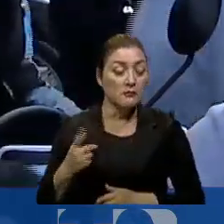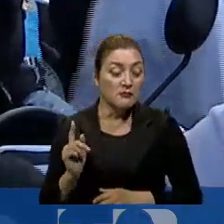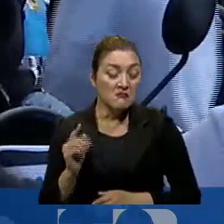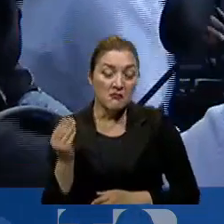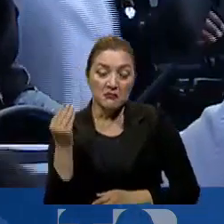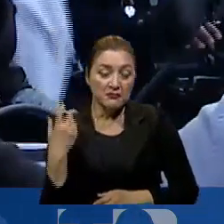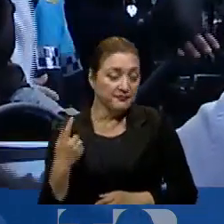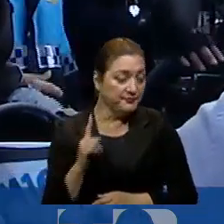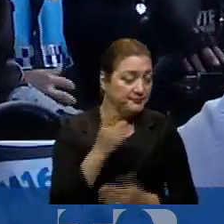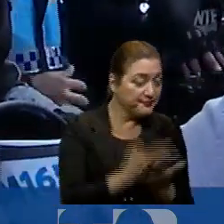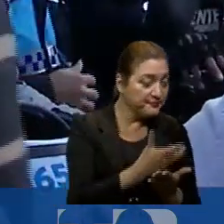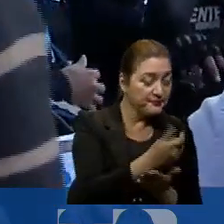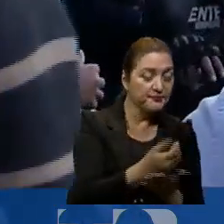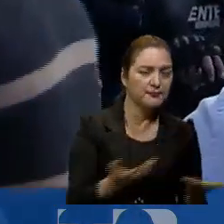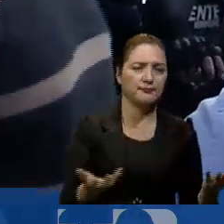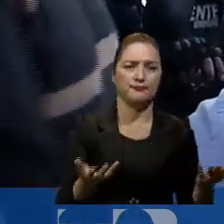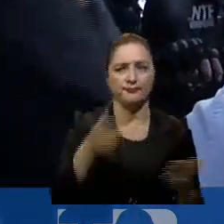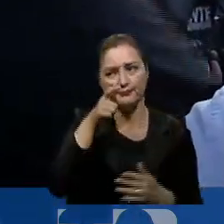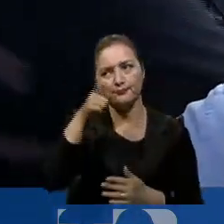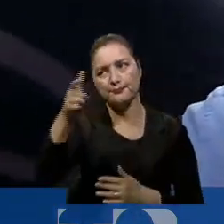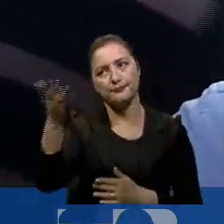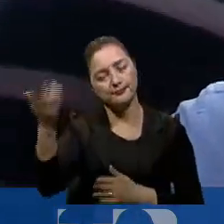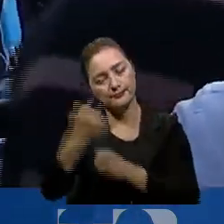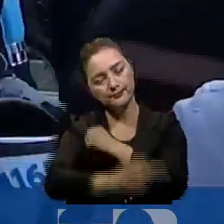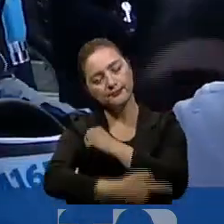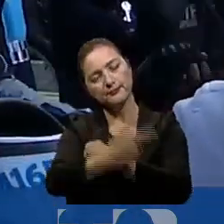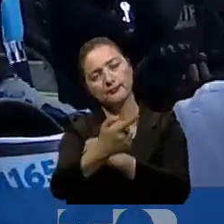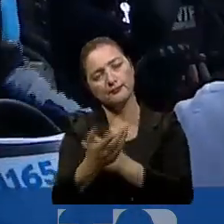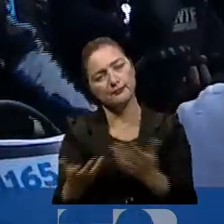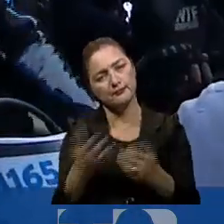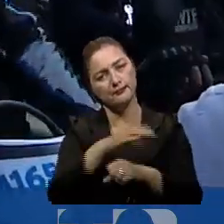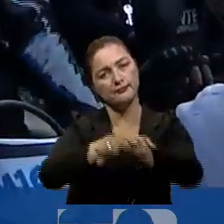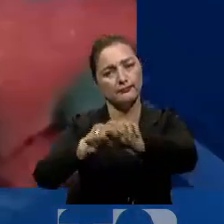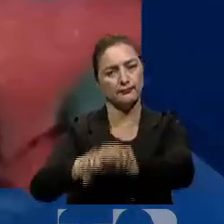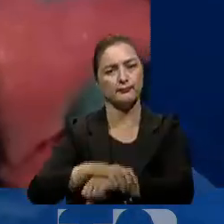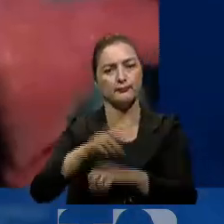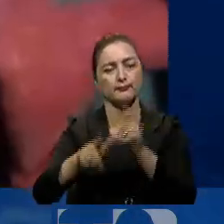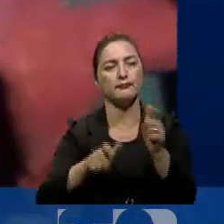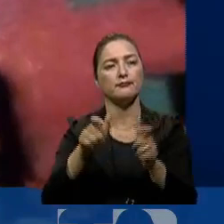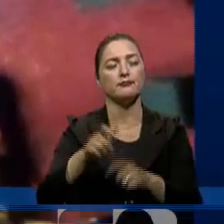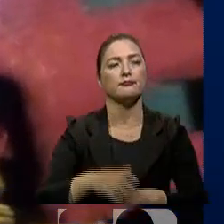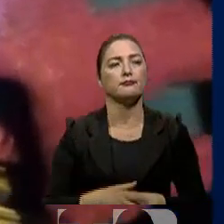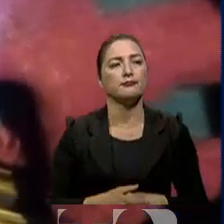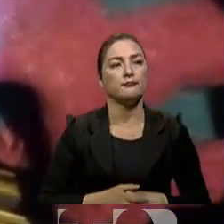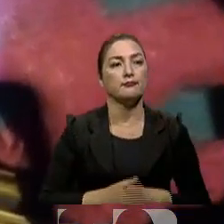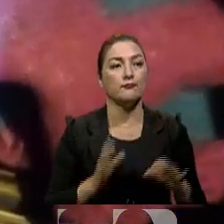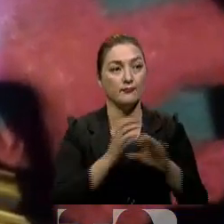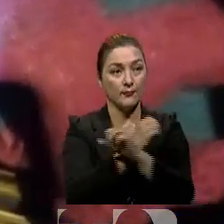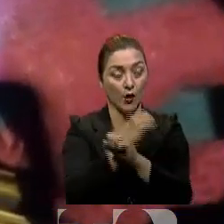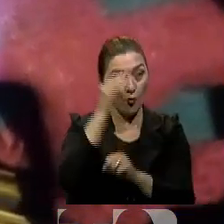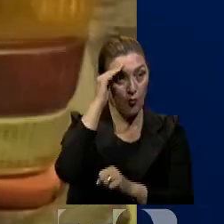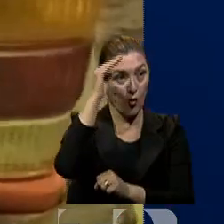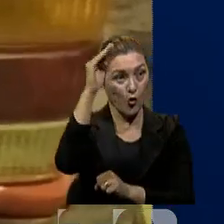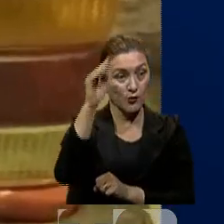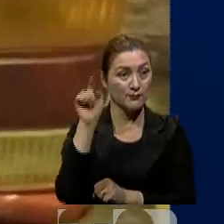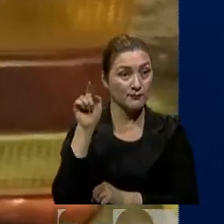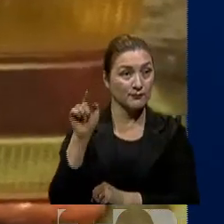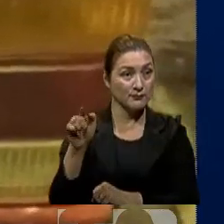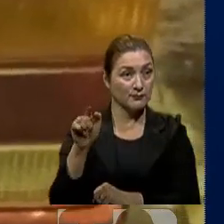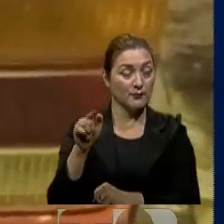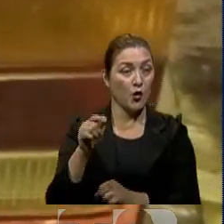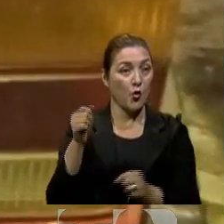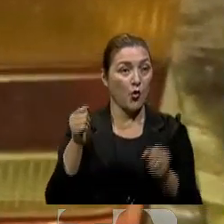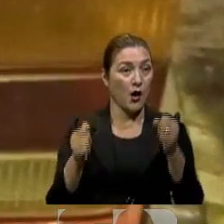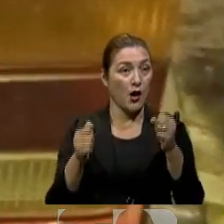Y ahora nos va a tocar actuar con fiscalía para que sean sancionados y detenidos estas personas. En horas de la noche, los uniformados detectaron